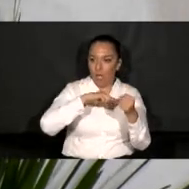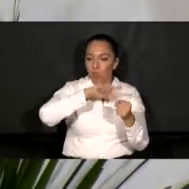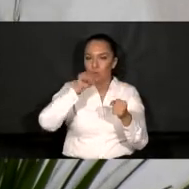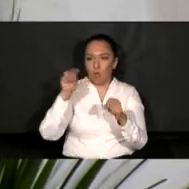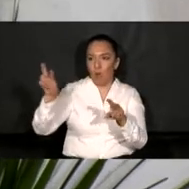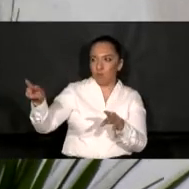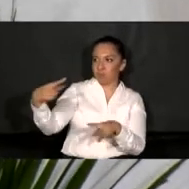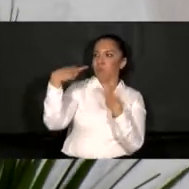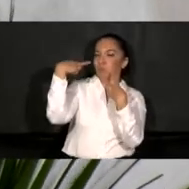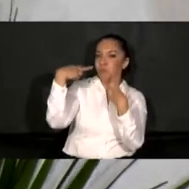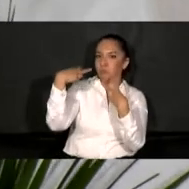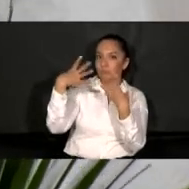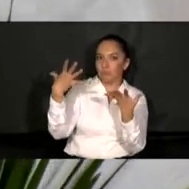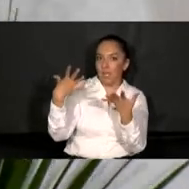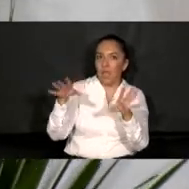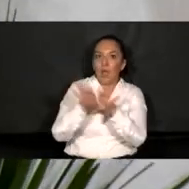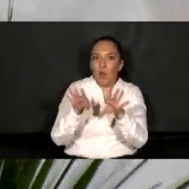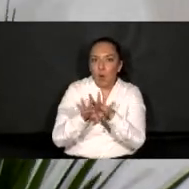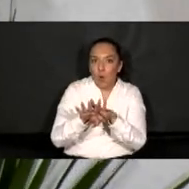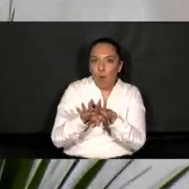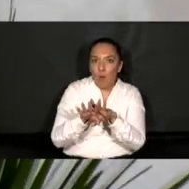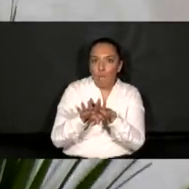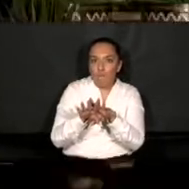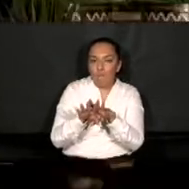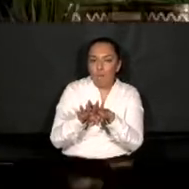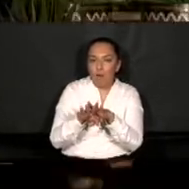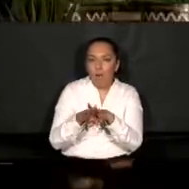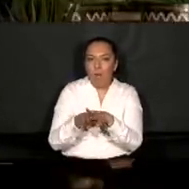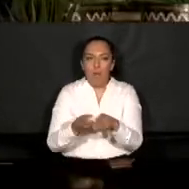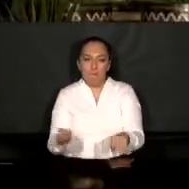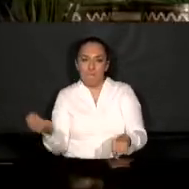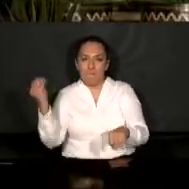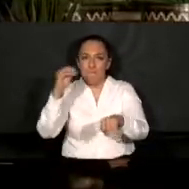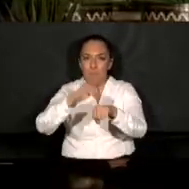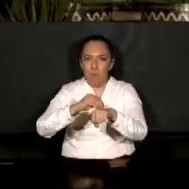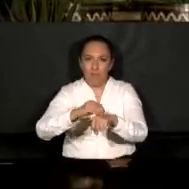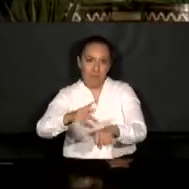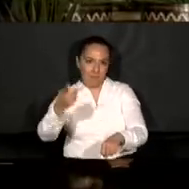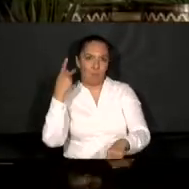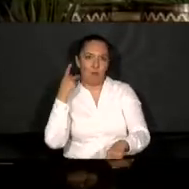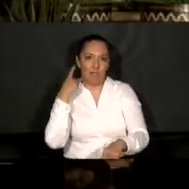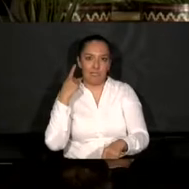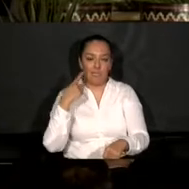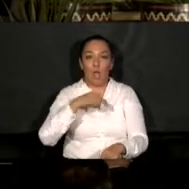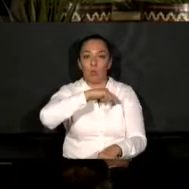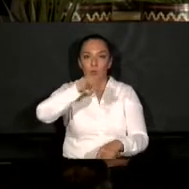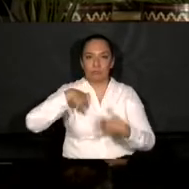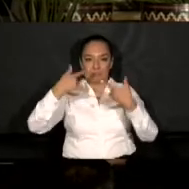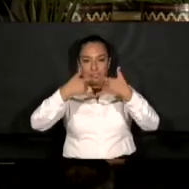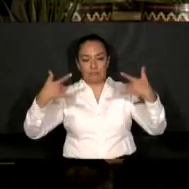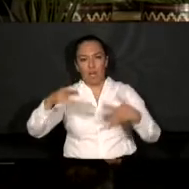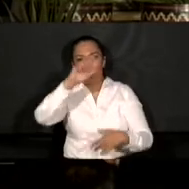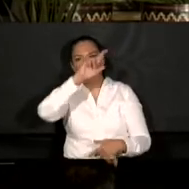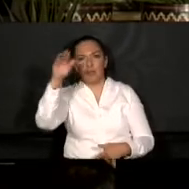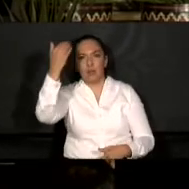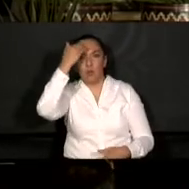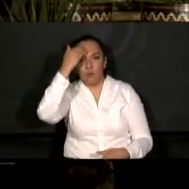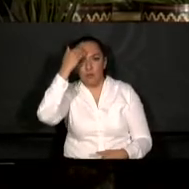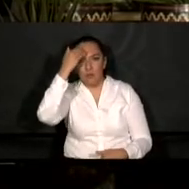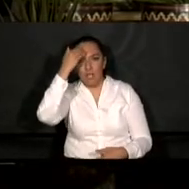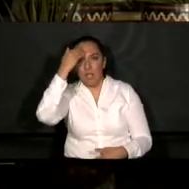en la vocación minera y ser parte de la Ruta de la Plata. Y claro, somos históricamente reconocidos por ser